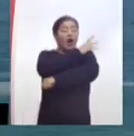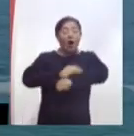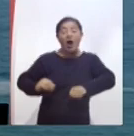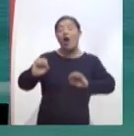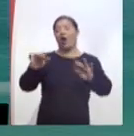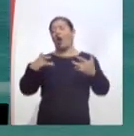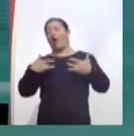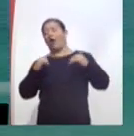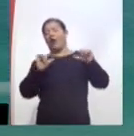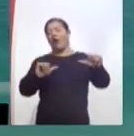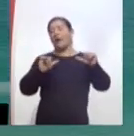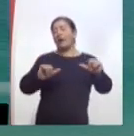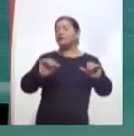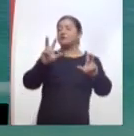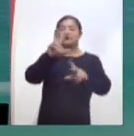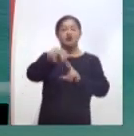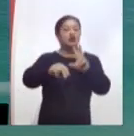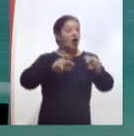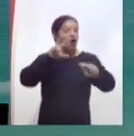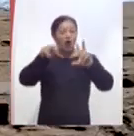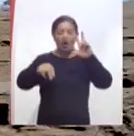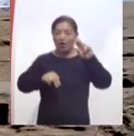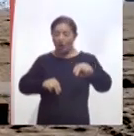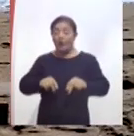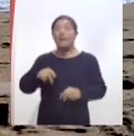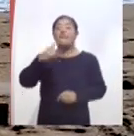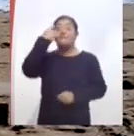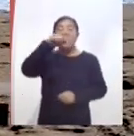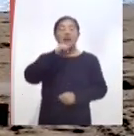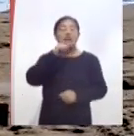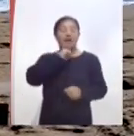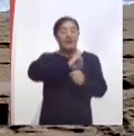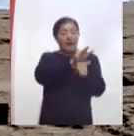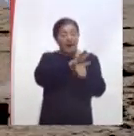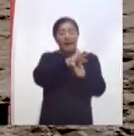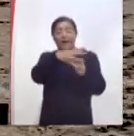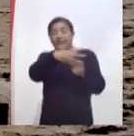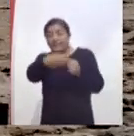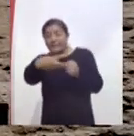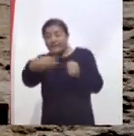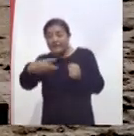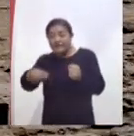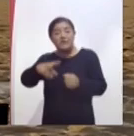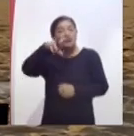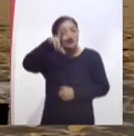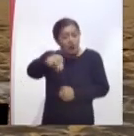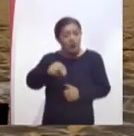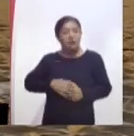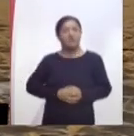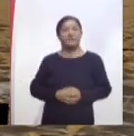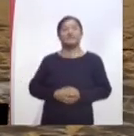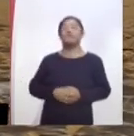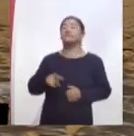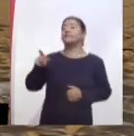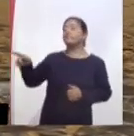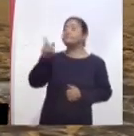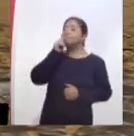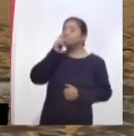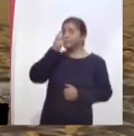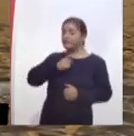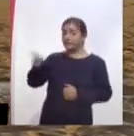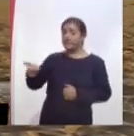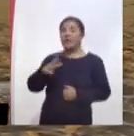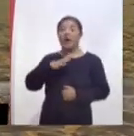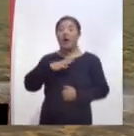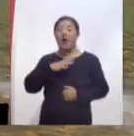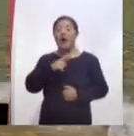país como medida para evitar la propagación del virus en espacios públicos. Las autoridades señalan que la suspensión de playas se realiza con